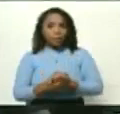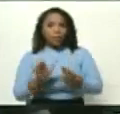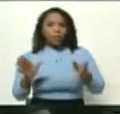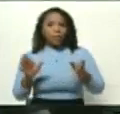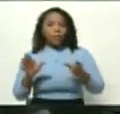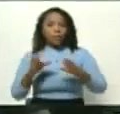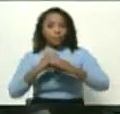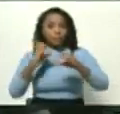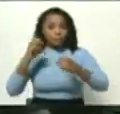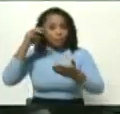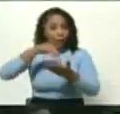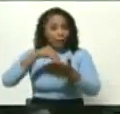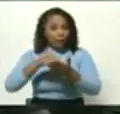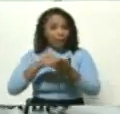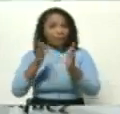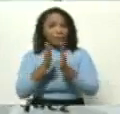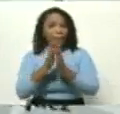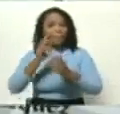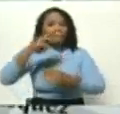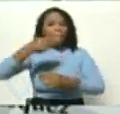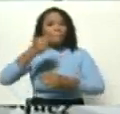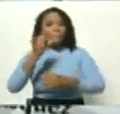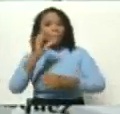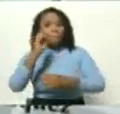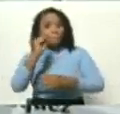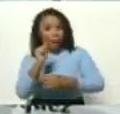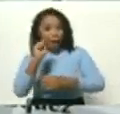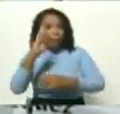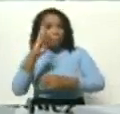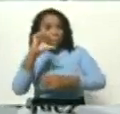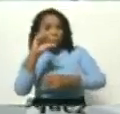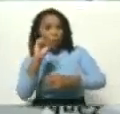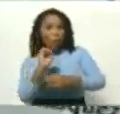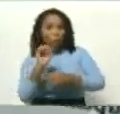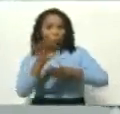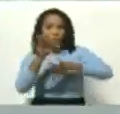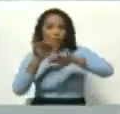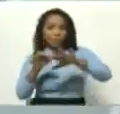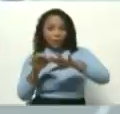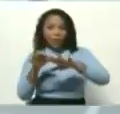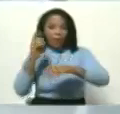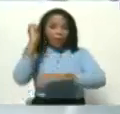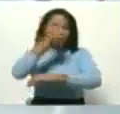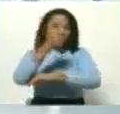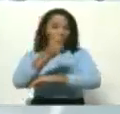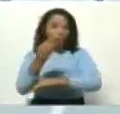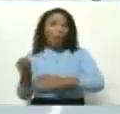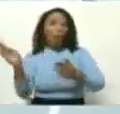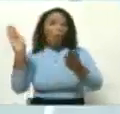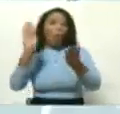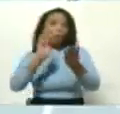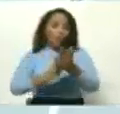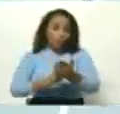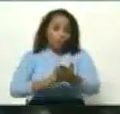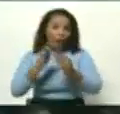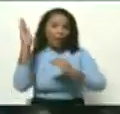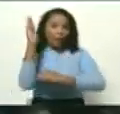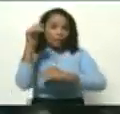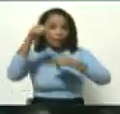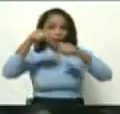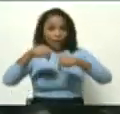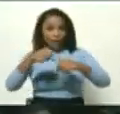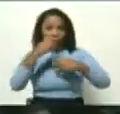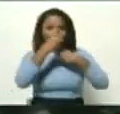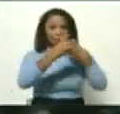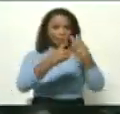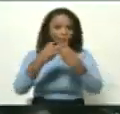Reducto, Miranda, San Pablo, Municipal, La Palma, y volver a Santa Teresa. Un recorrido